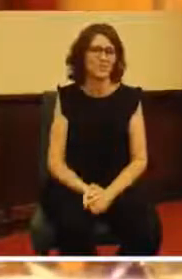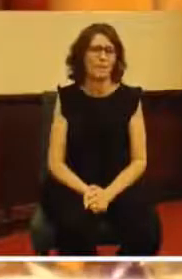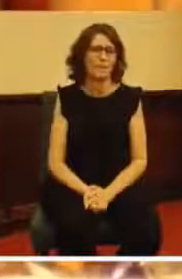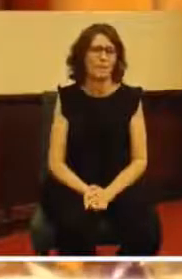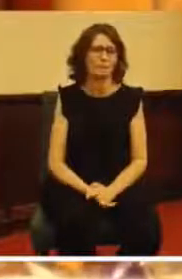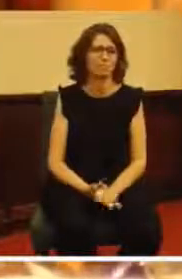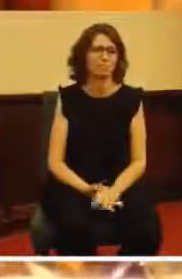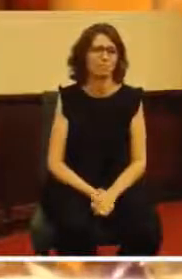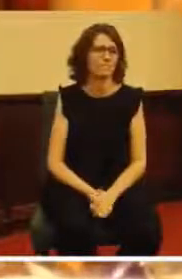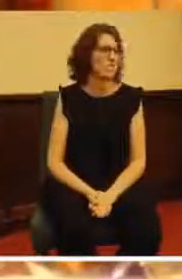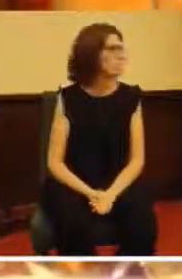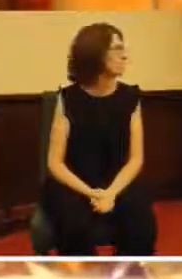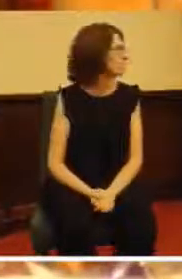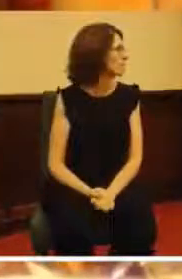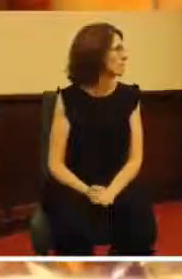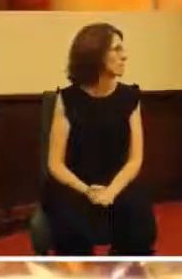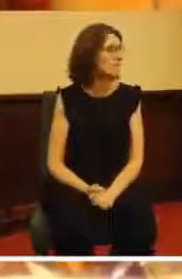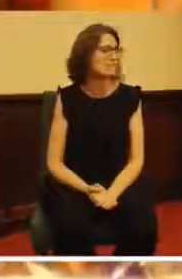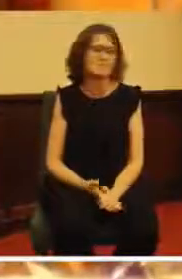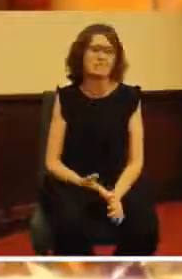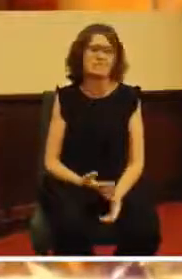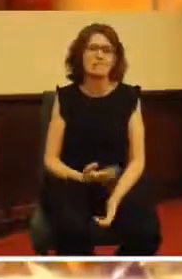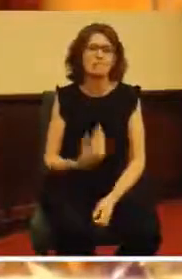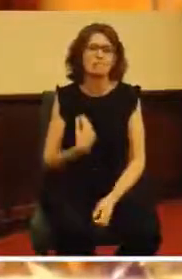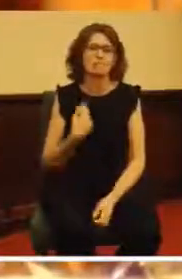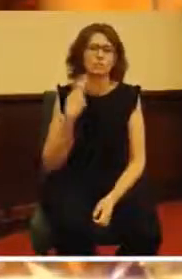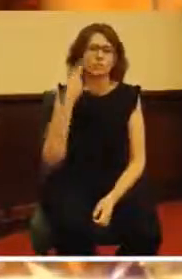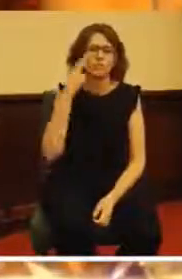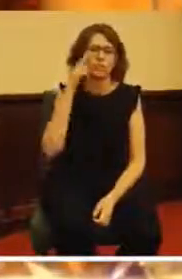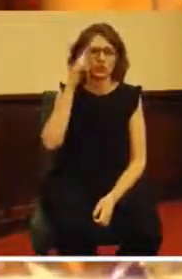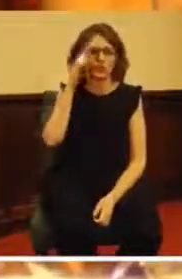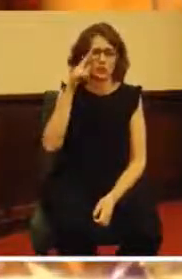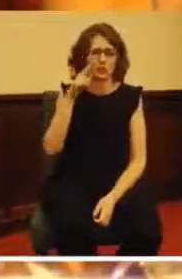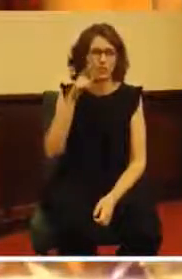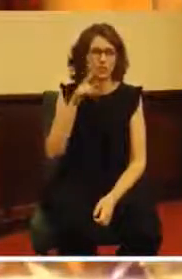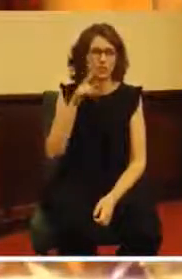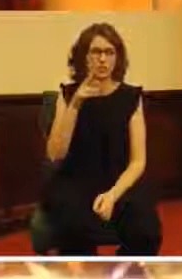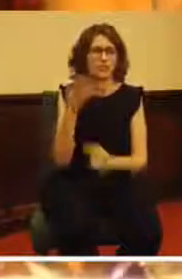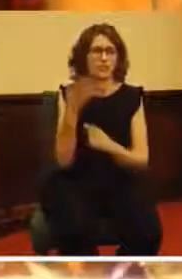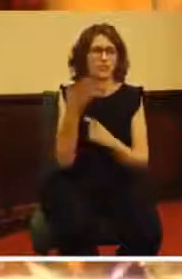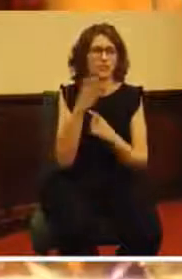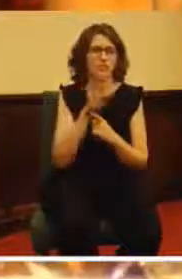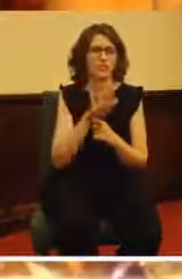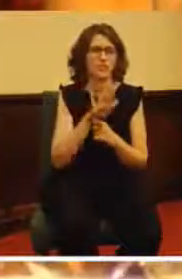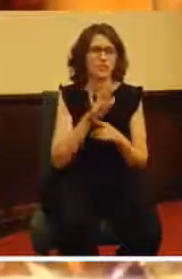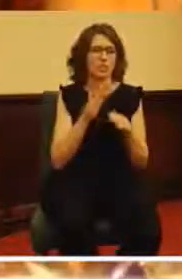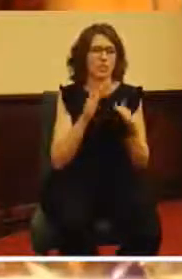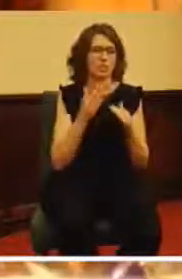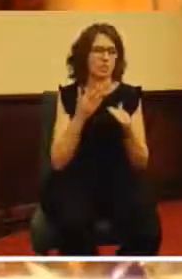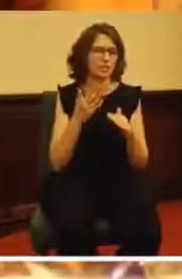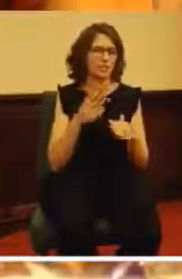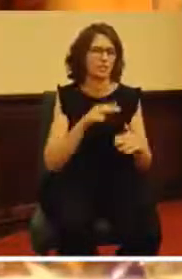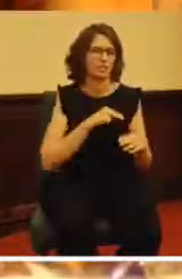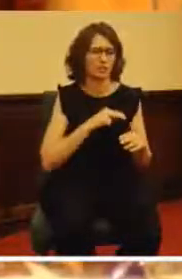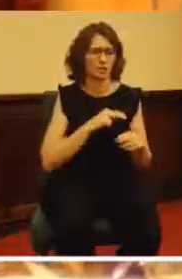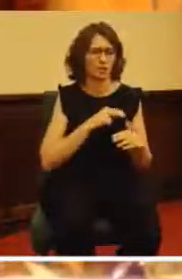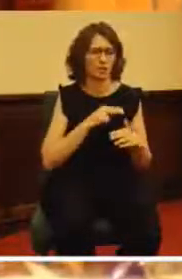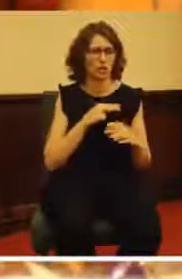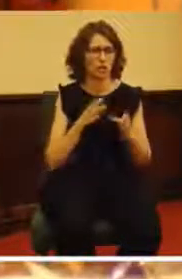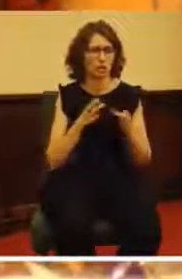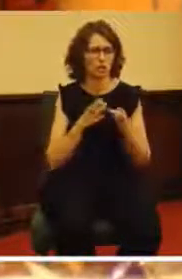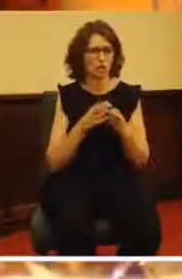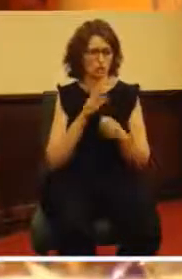respeto profundamente sus iniciativas, señoras y señores concejales del